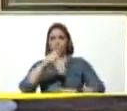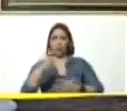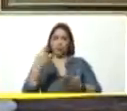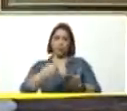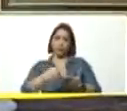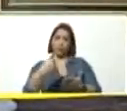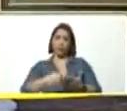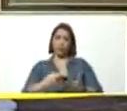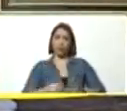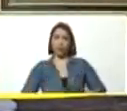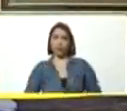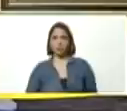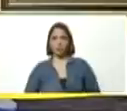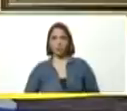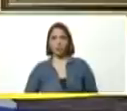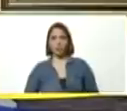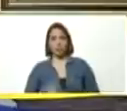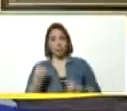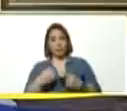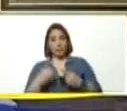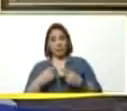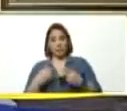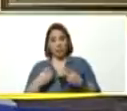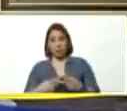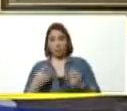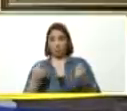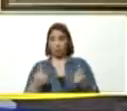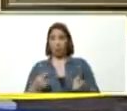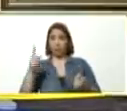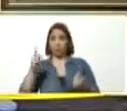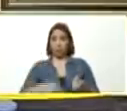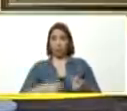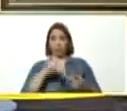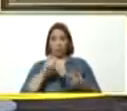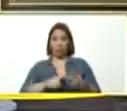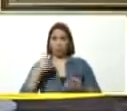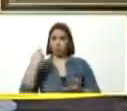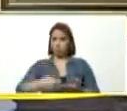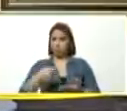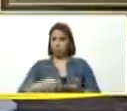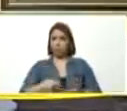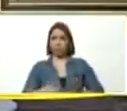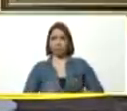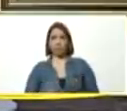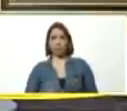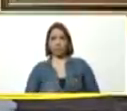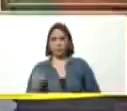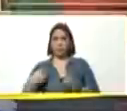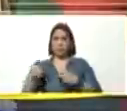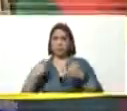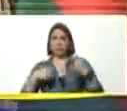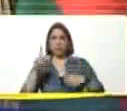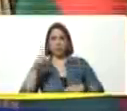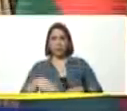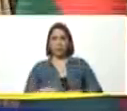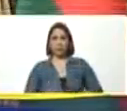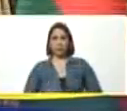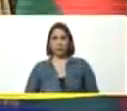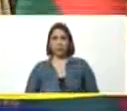financiamos la materia prima, financiamos las importaciones,